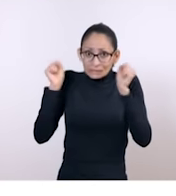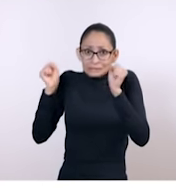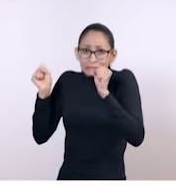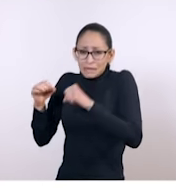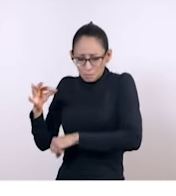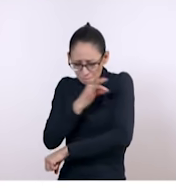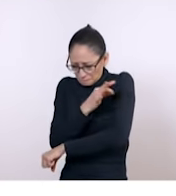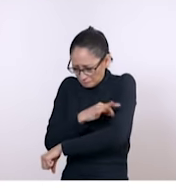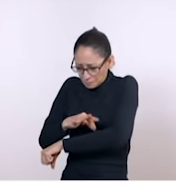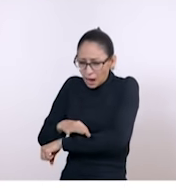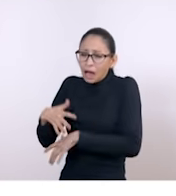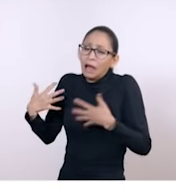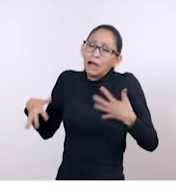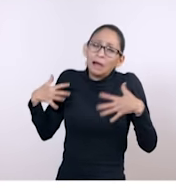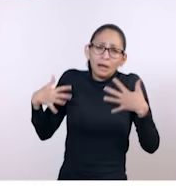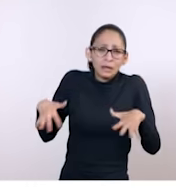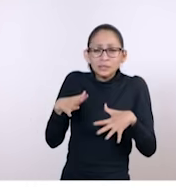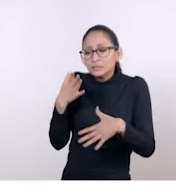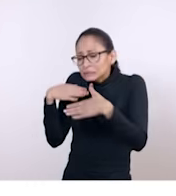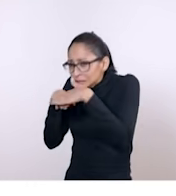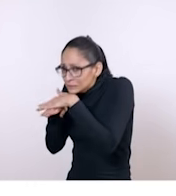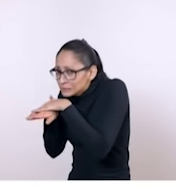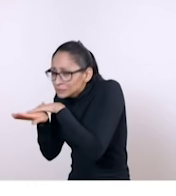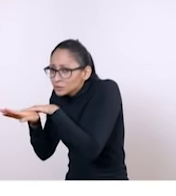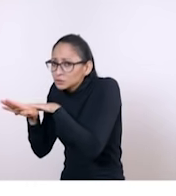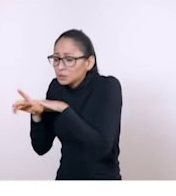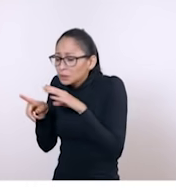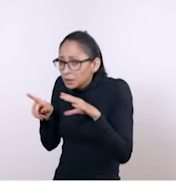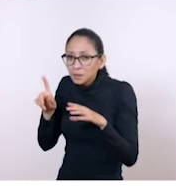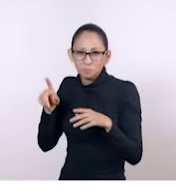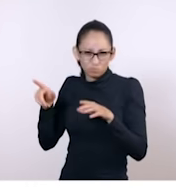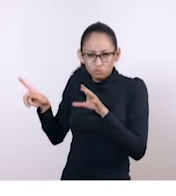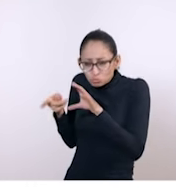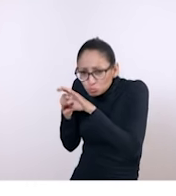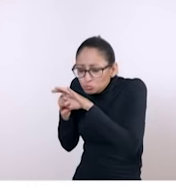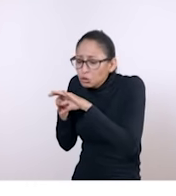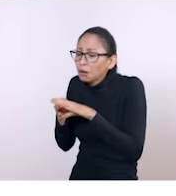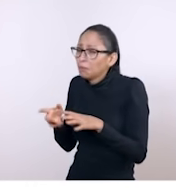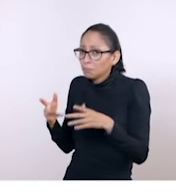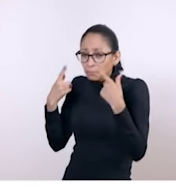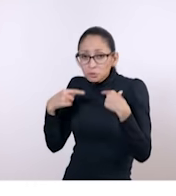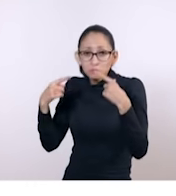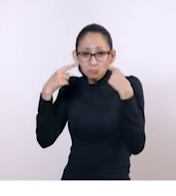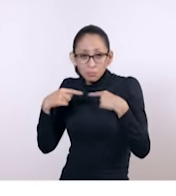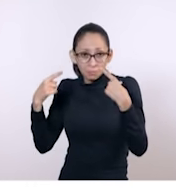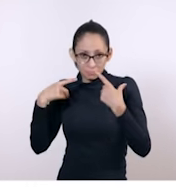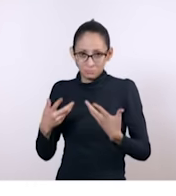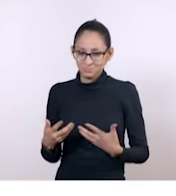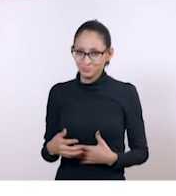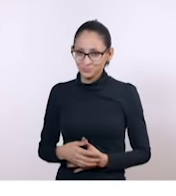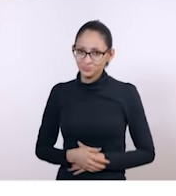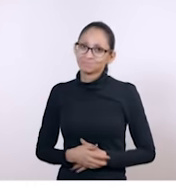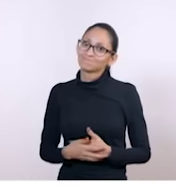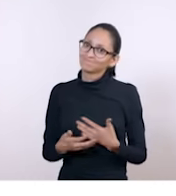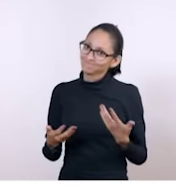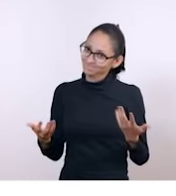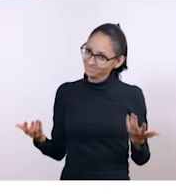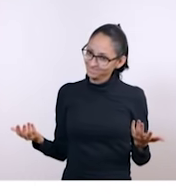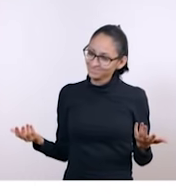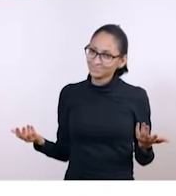corriendo, picoteado y lastimado, y se fue a esconder a un rinconcito con la cola entre las patas. Oh, oh, oh, oh. Hmm.